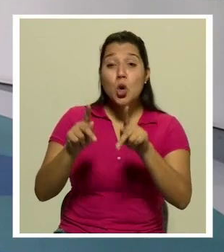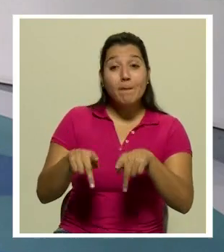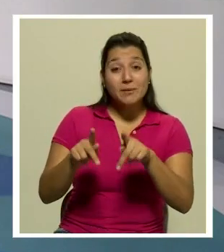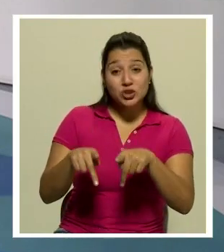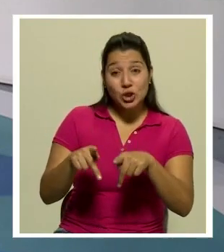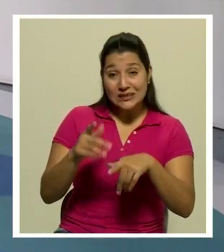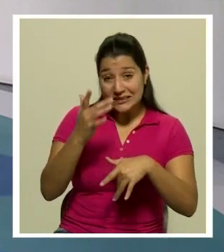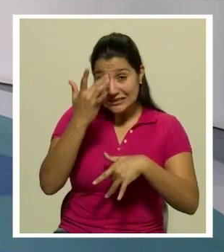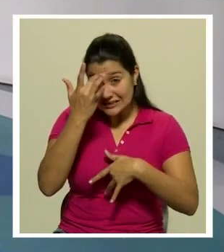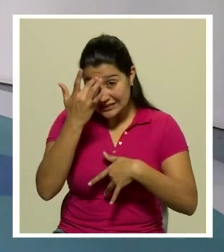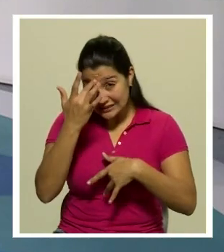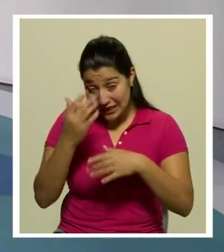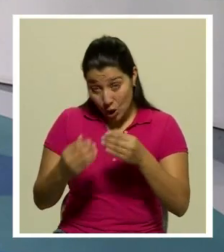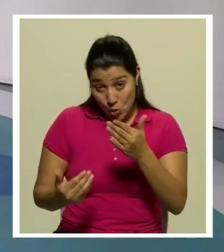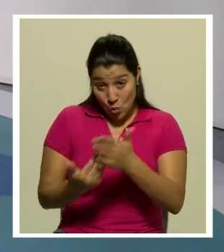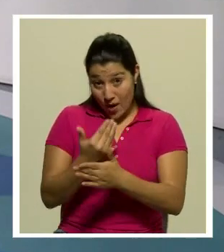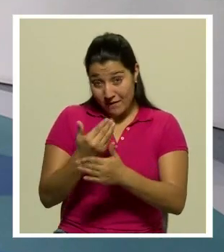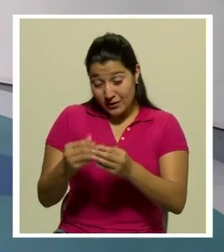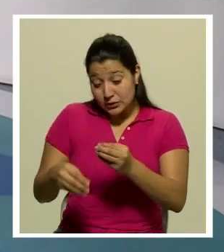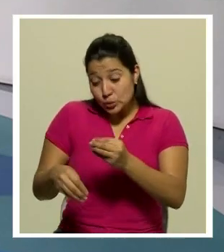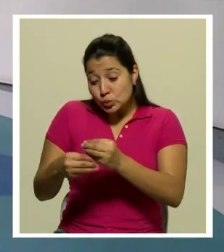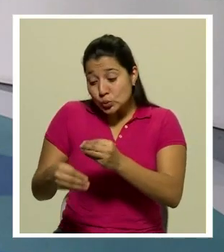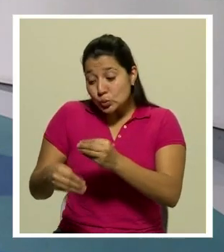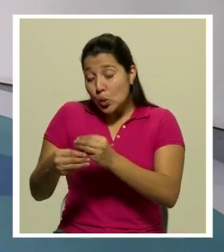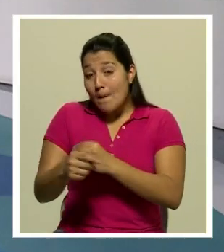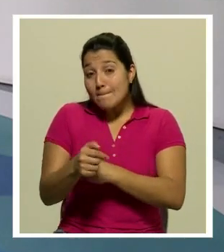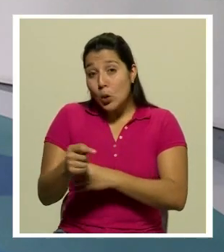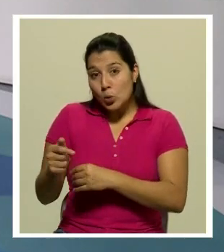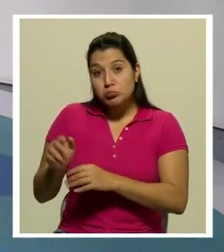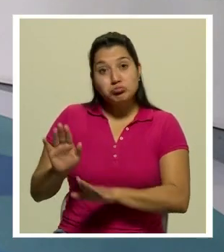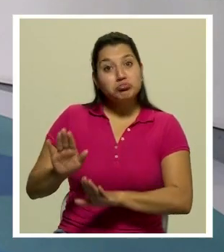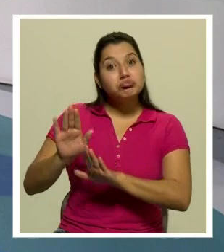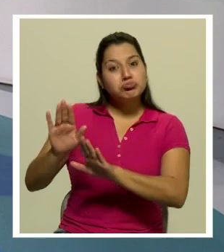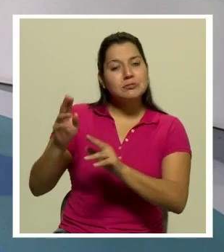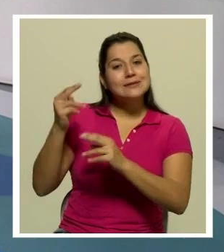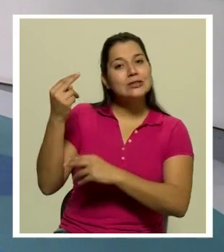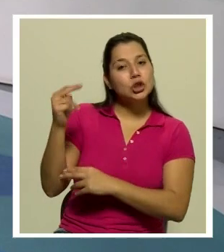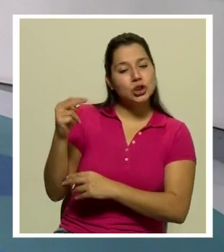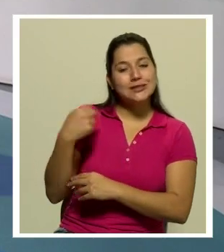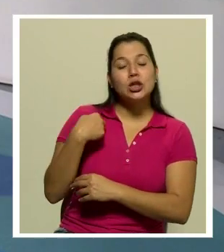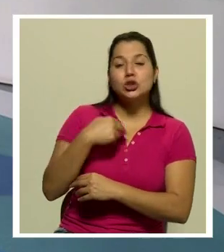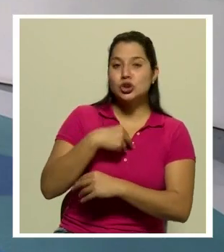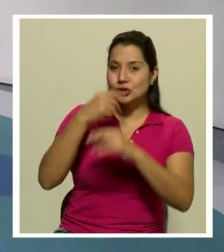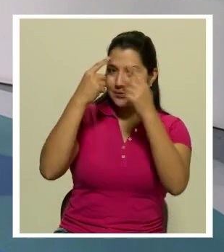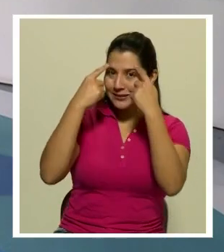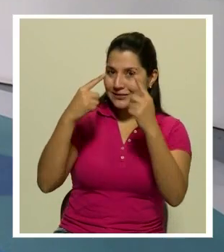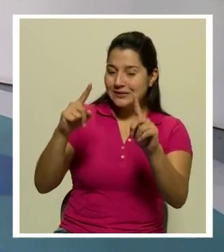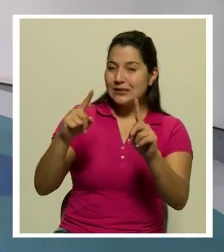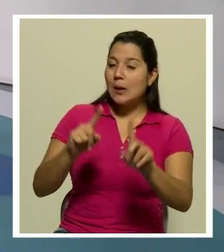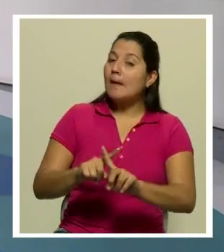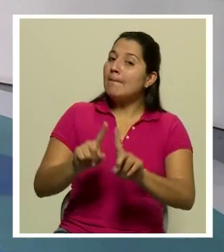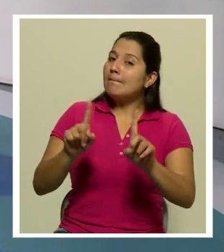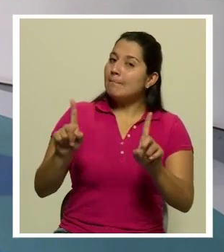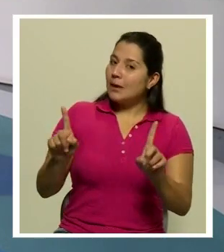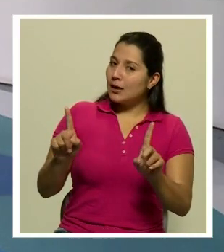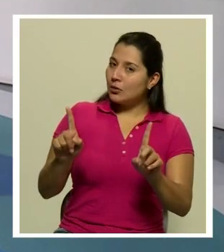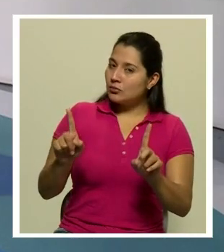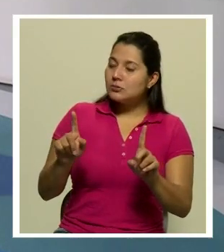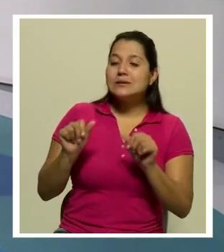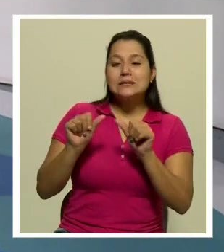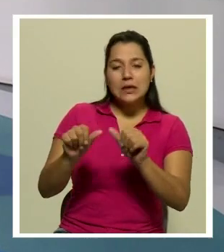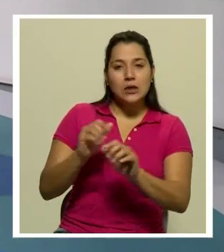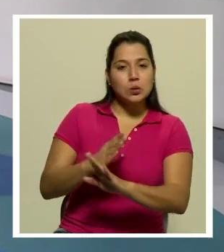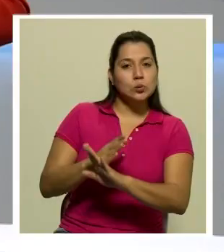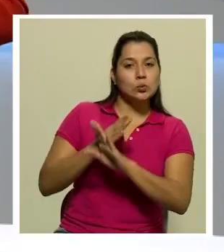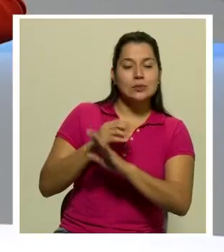son excelentes noticias, lo vamos logrando, por supuesto, para atrás ni para tomar impulso. Así